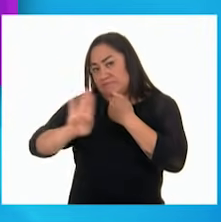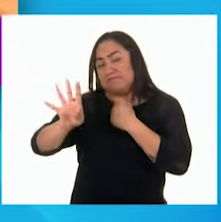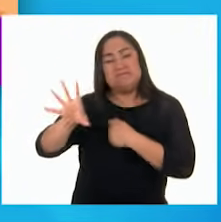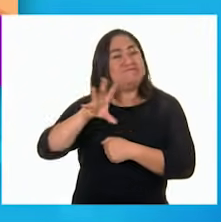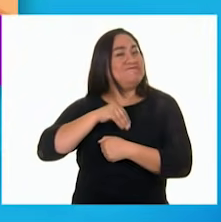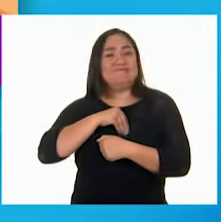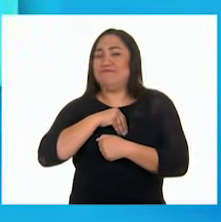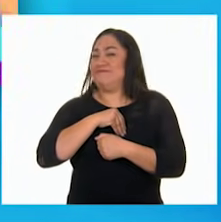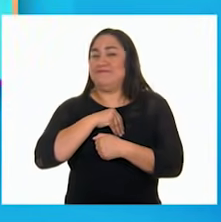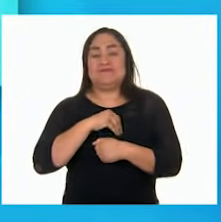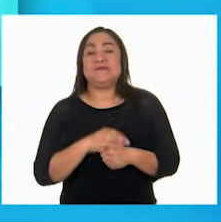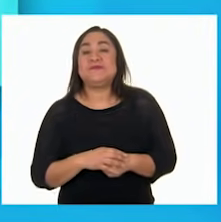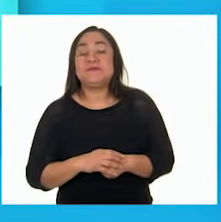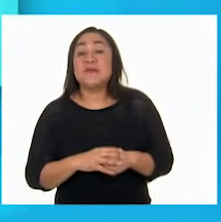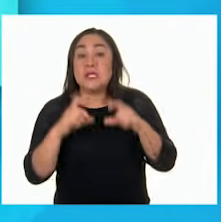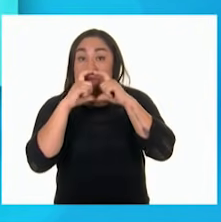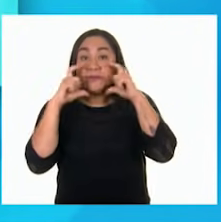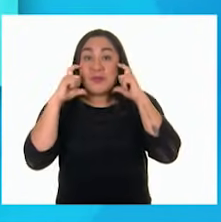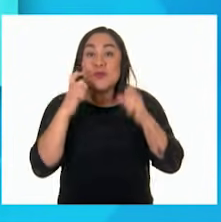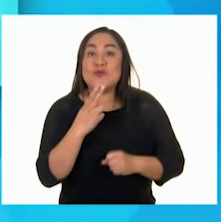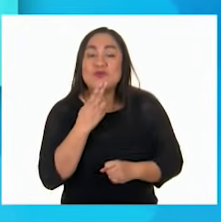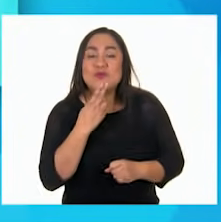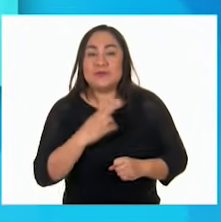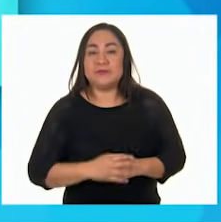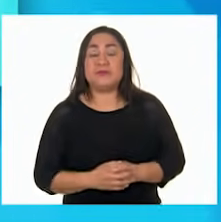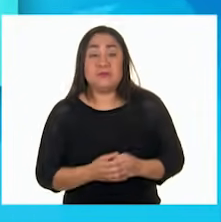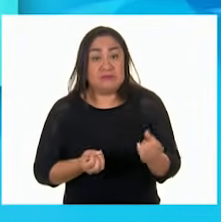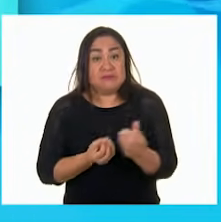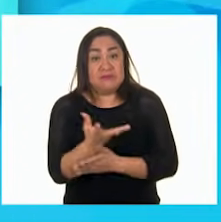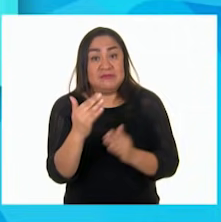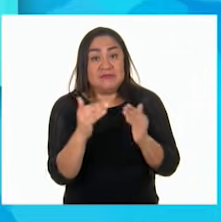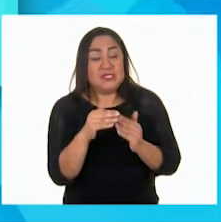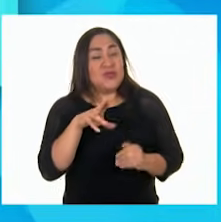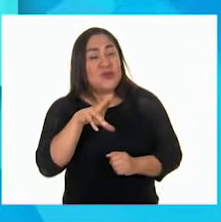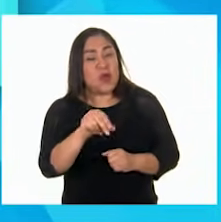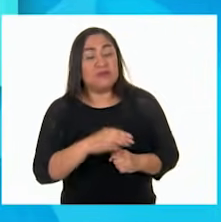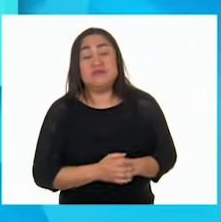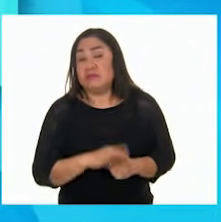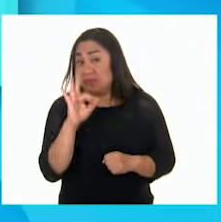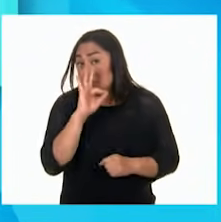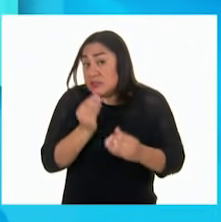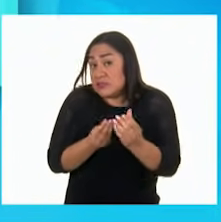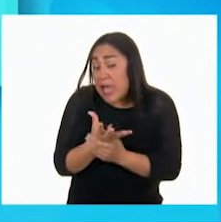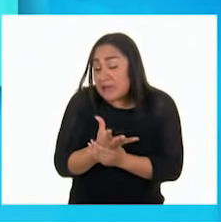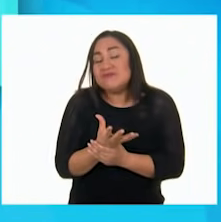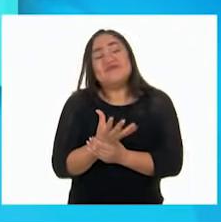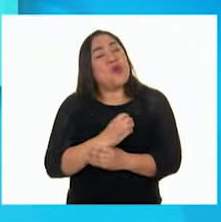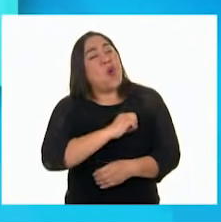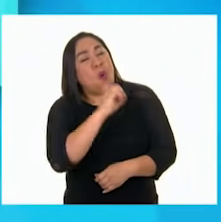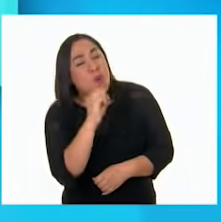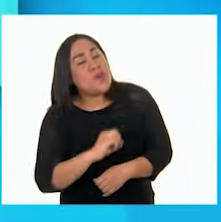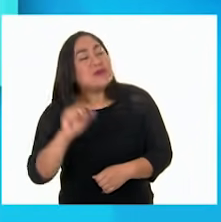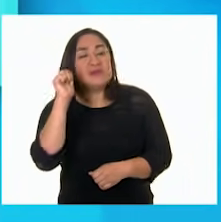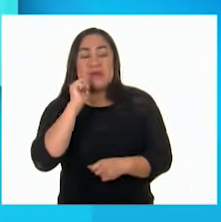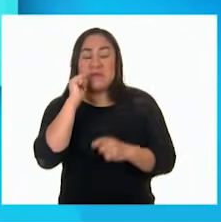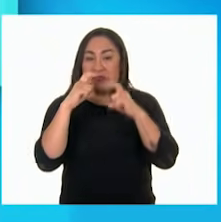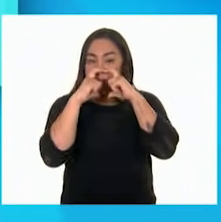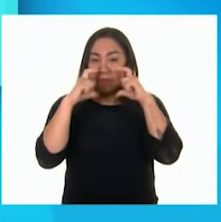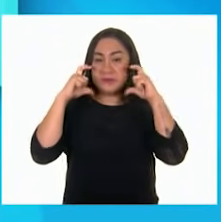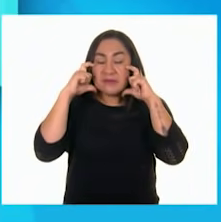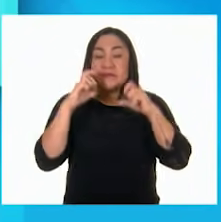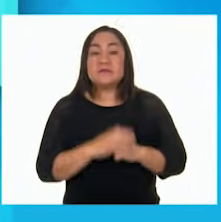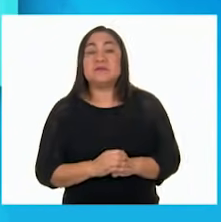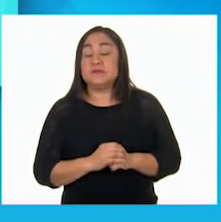contagiarnos. Utiliza cubrebocas. No salgas de casa. Si tienes que hacerlo, recuerda que es obligatorio utilizarlo. Mantén